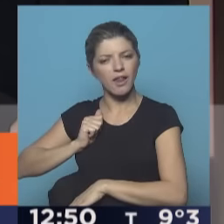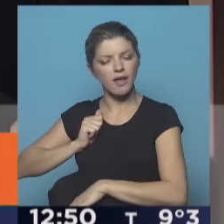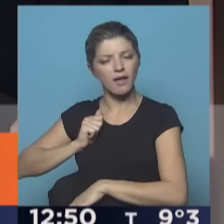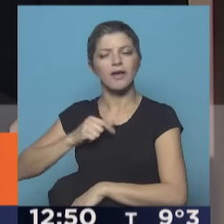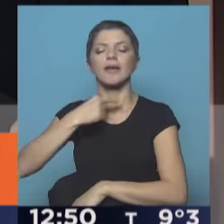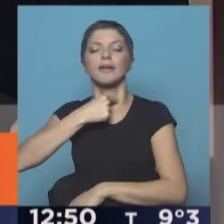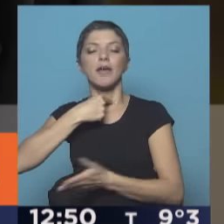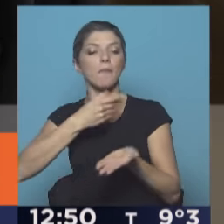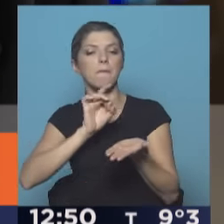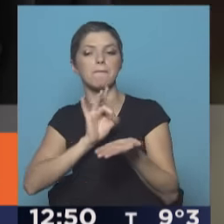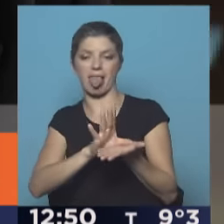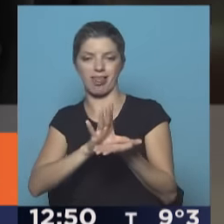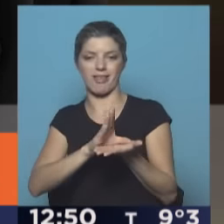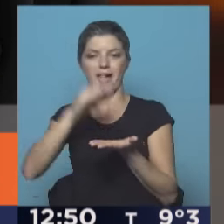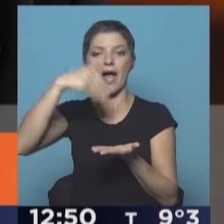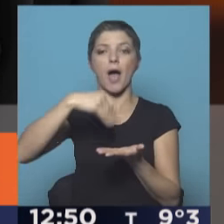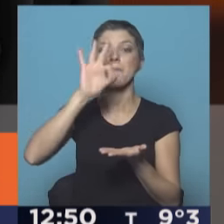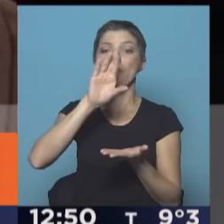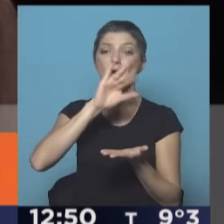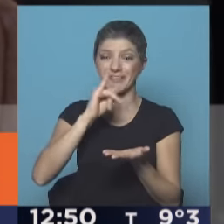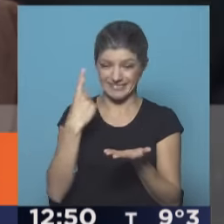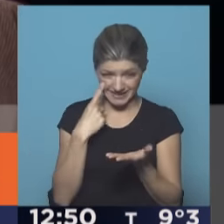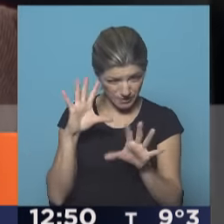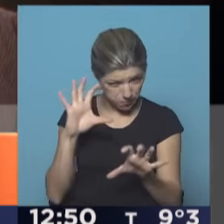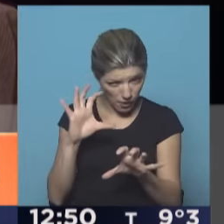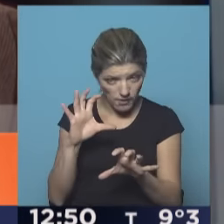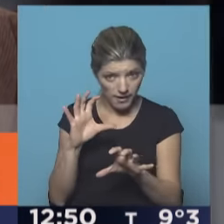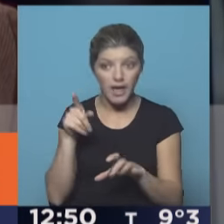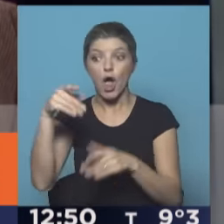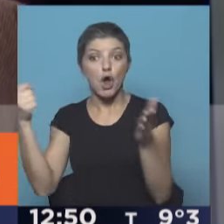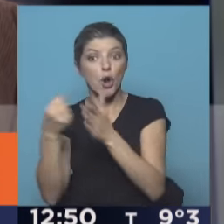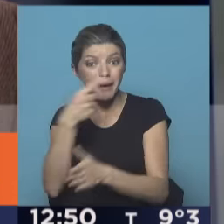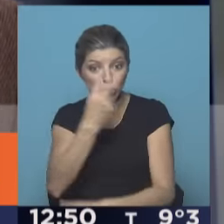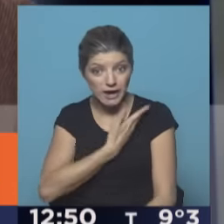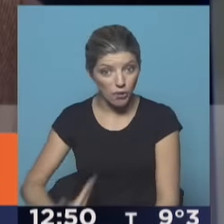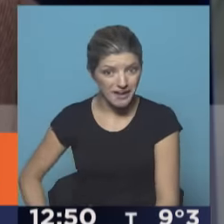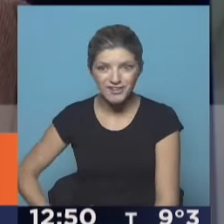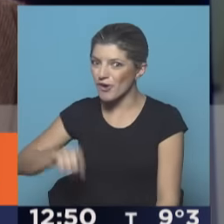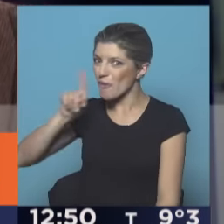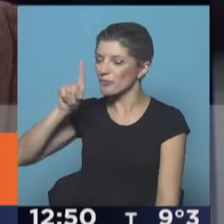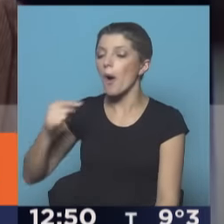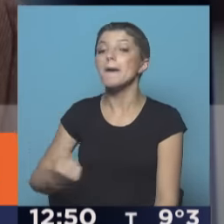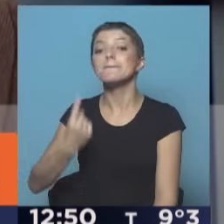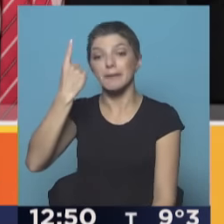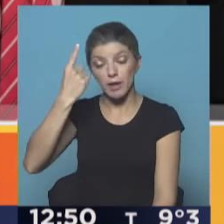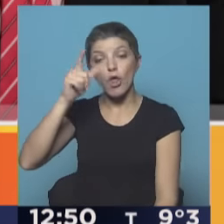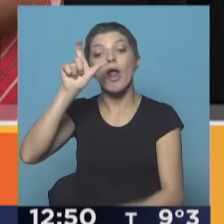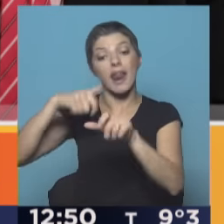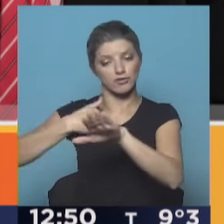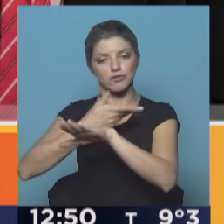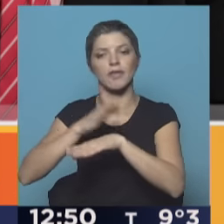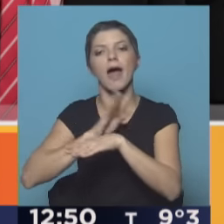del poder a a a morsi no no dieron un golpe de estado eh primero sacaron la gente en la calle